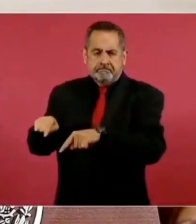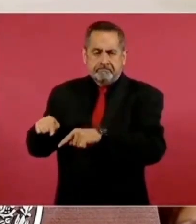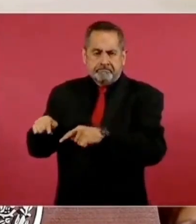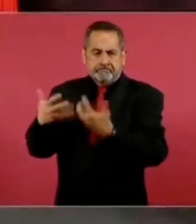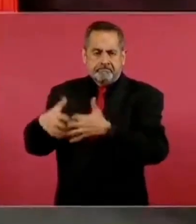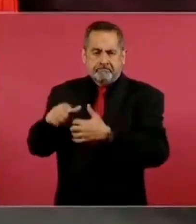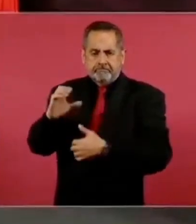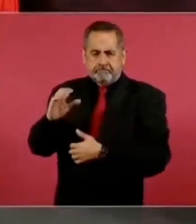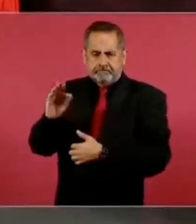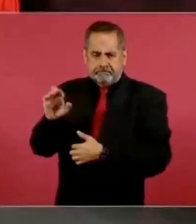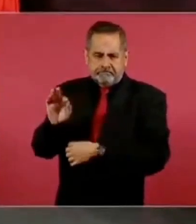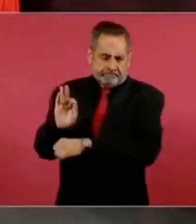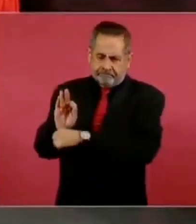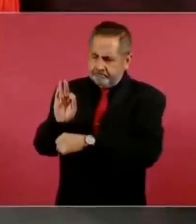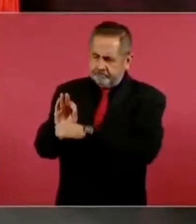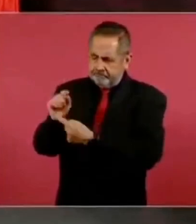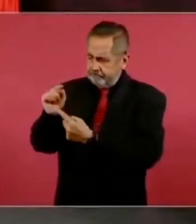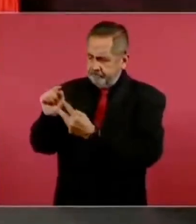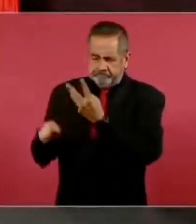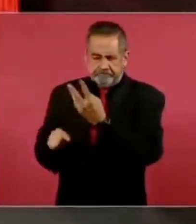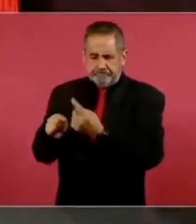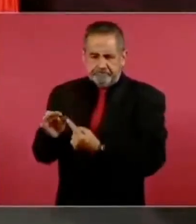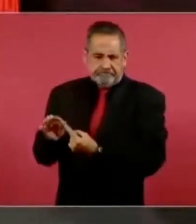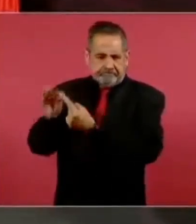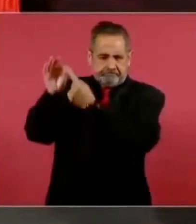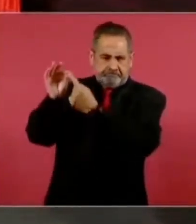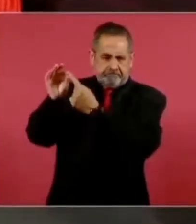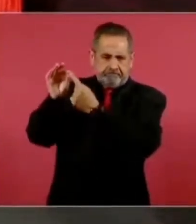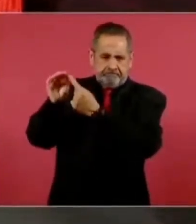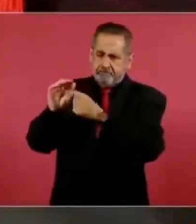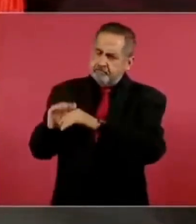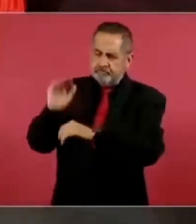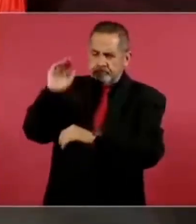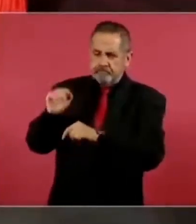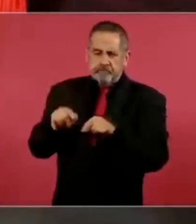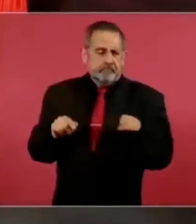que se proteja el interés público.